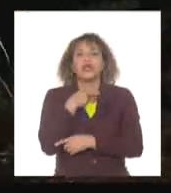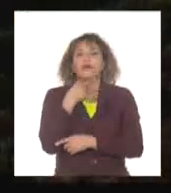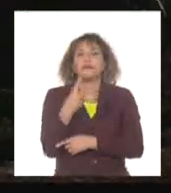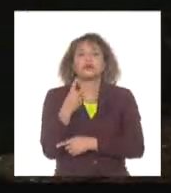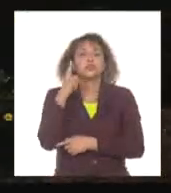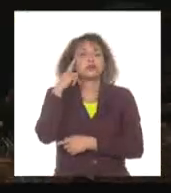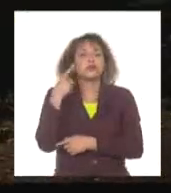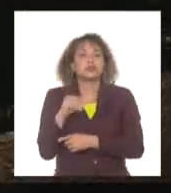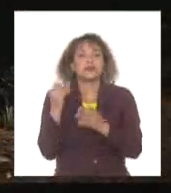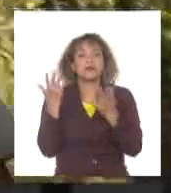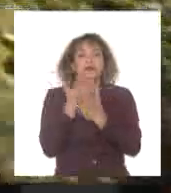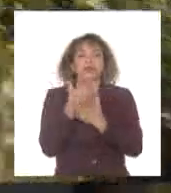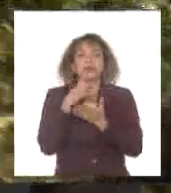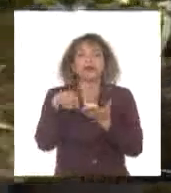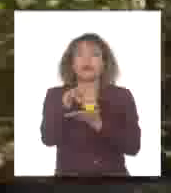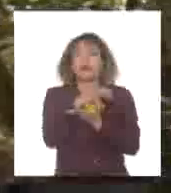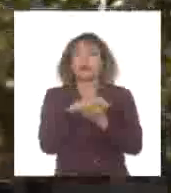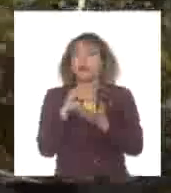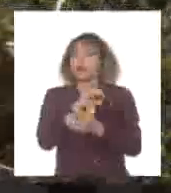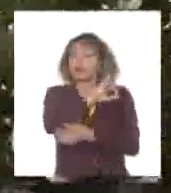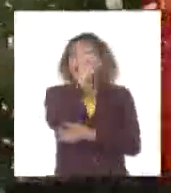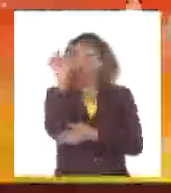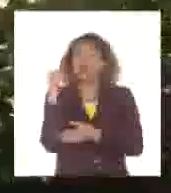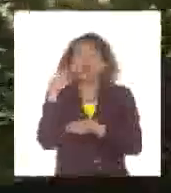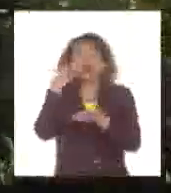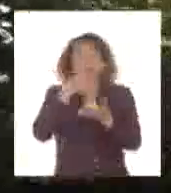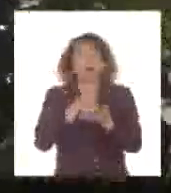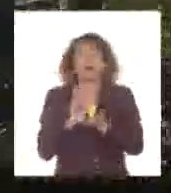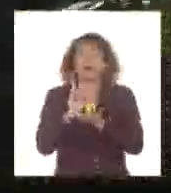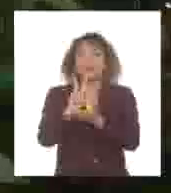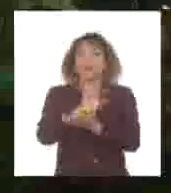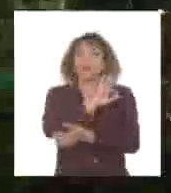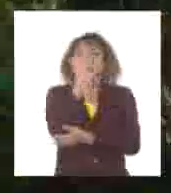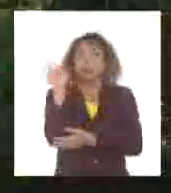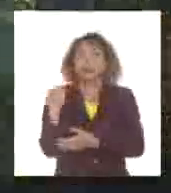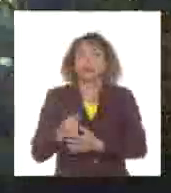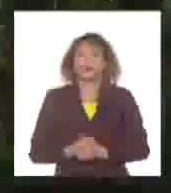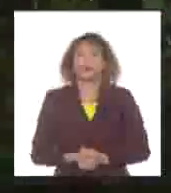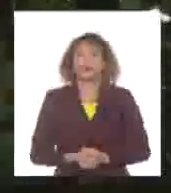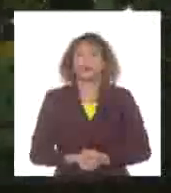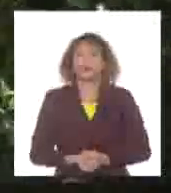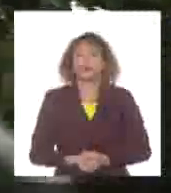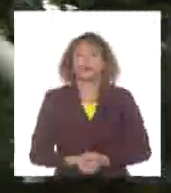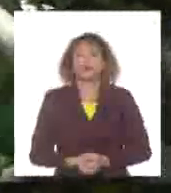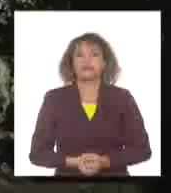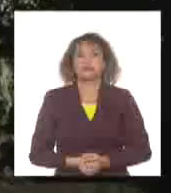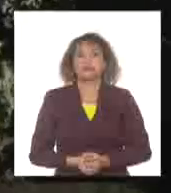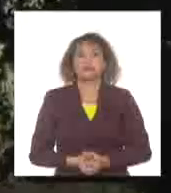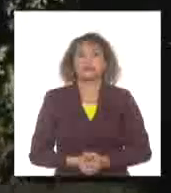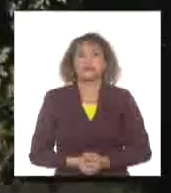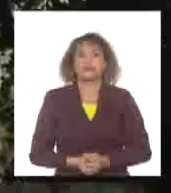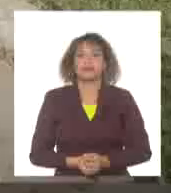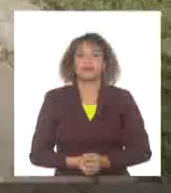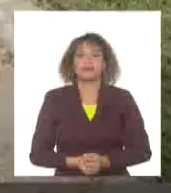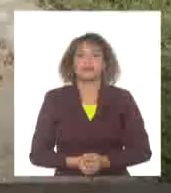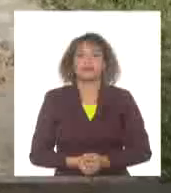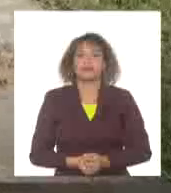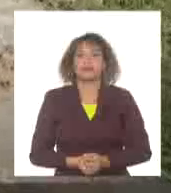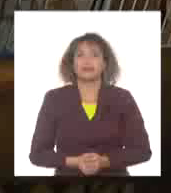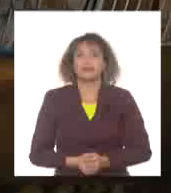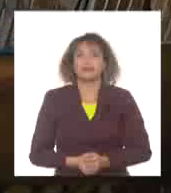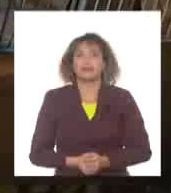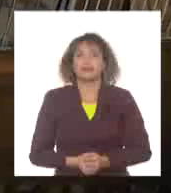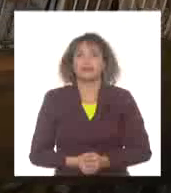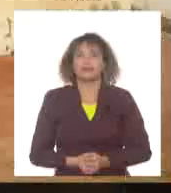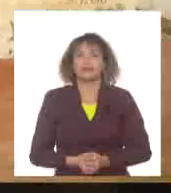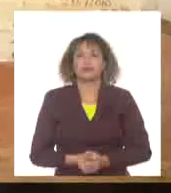desconocidas y en sitios que jamás hemos visitado. Trata de defenderse, pero ya no se podía más. Abrimos una ventana a un